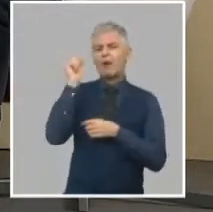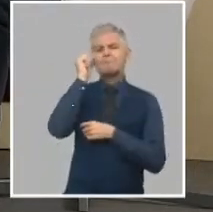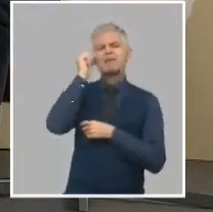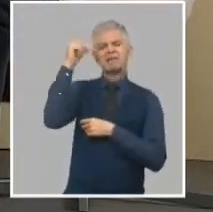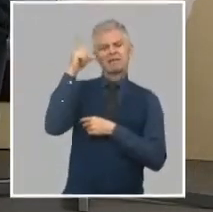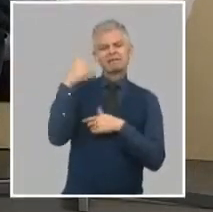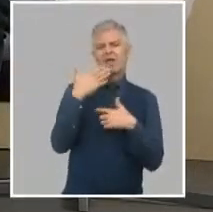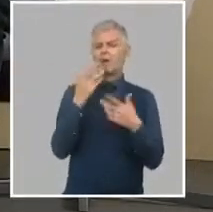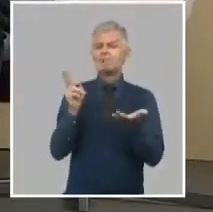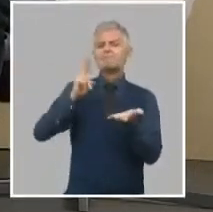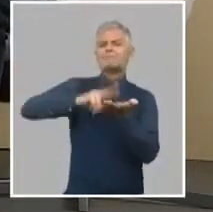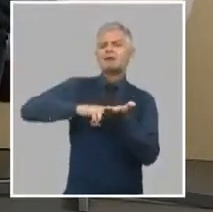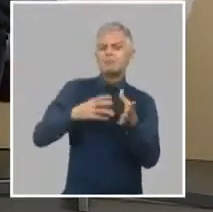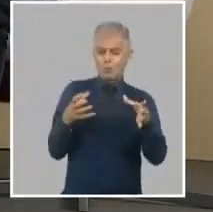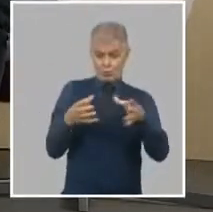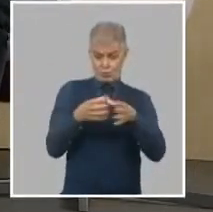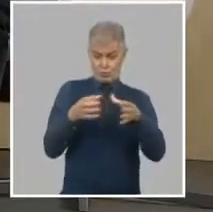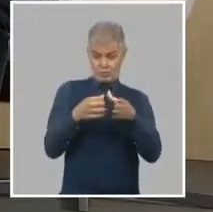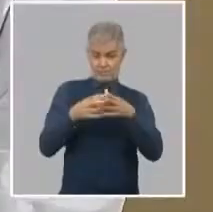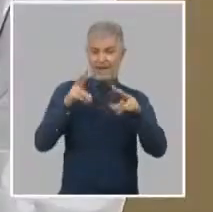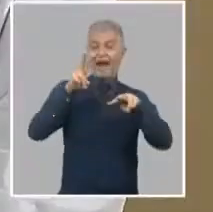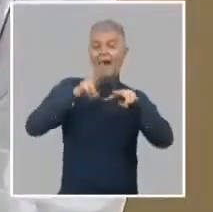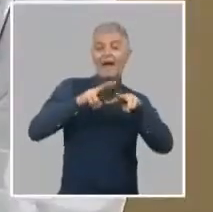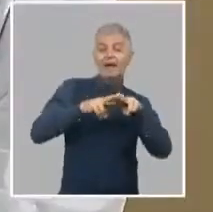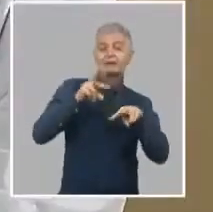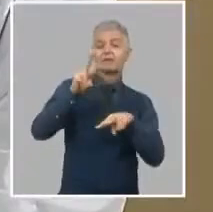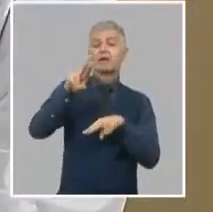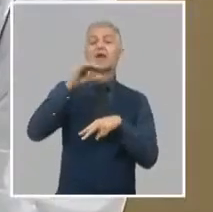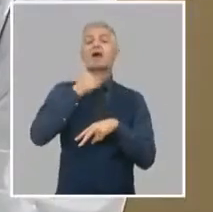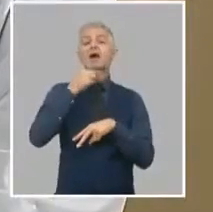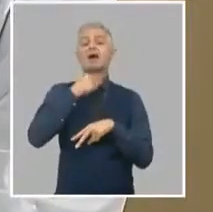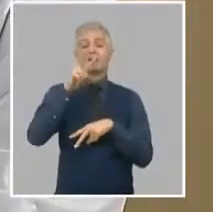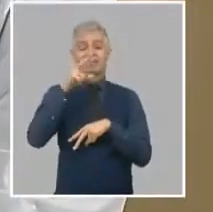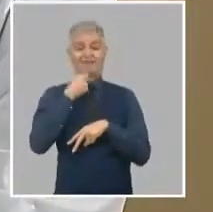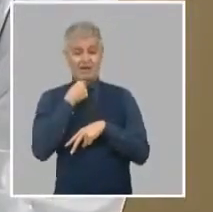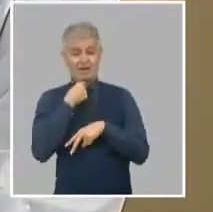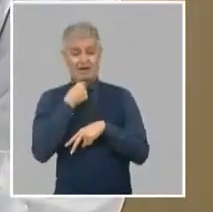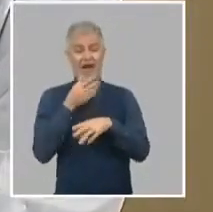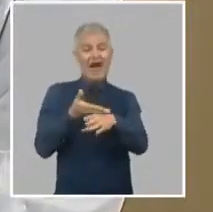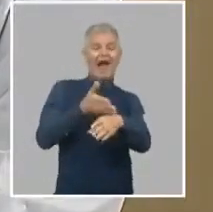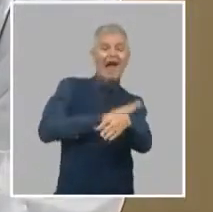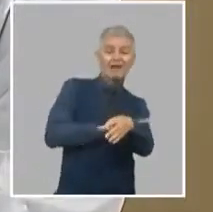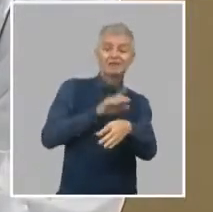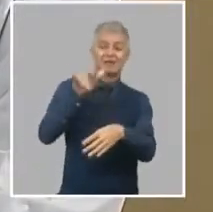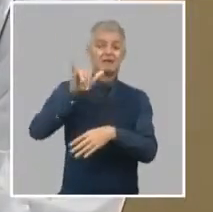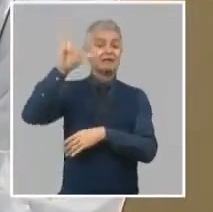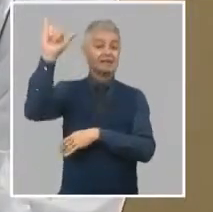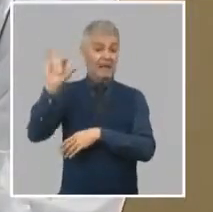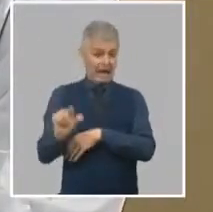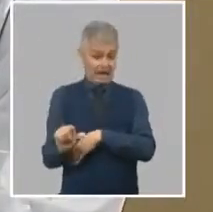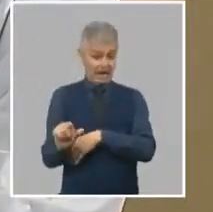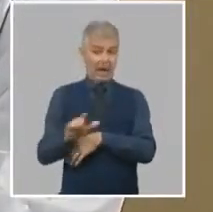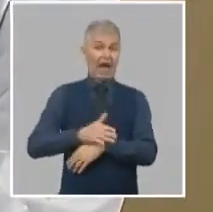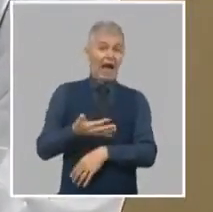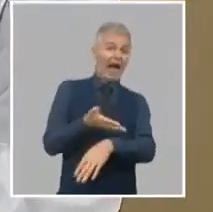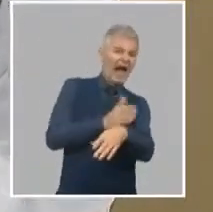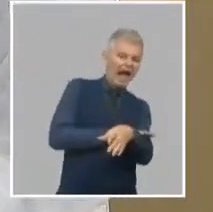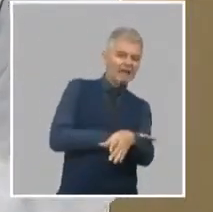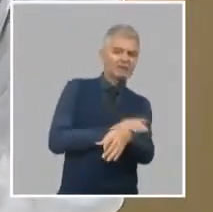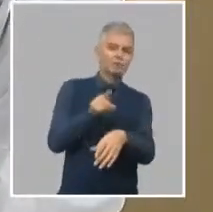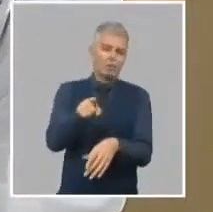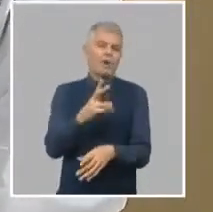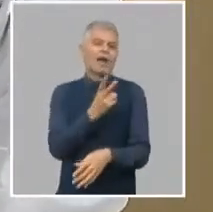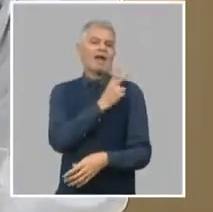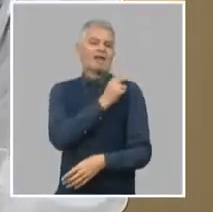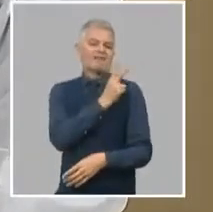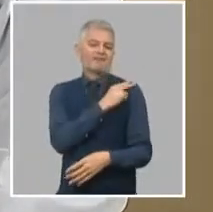tenido como miembro del contingente de Henry Riff, porque antes de entrar, de estar en Crema, y no por gusto, por supuesto, fuiste el jefe de esa